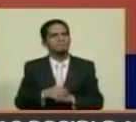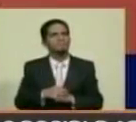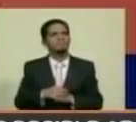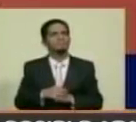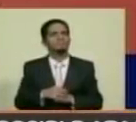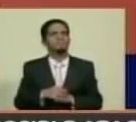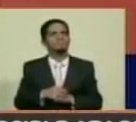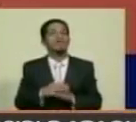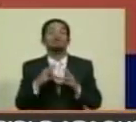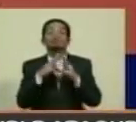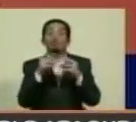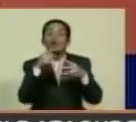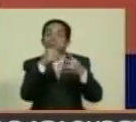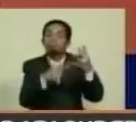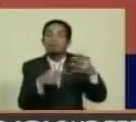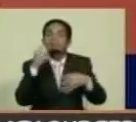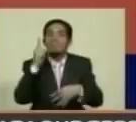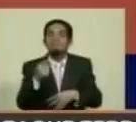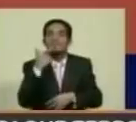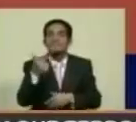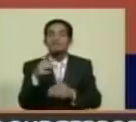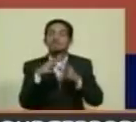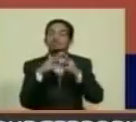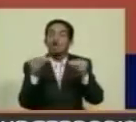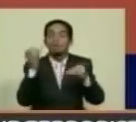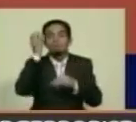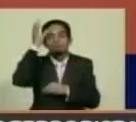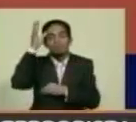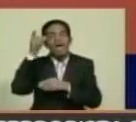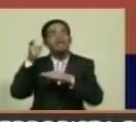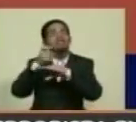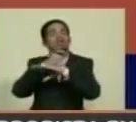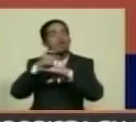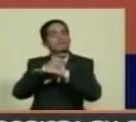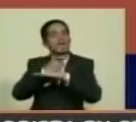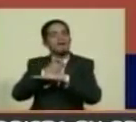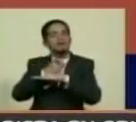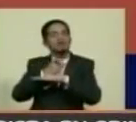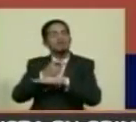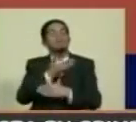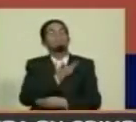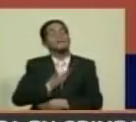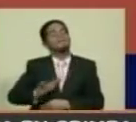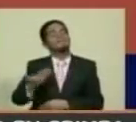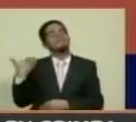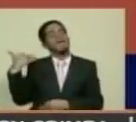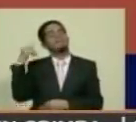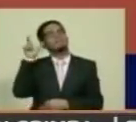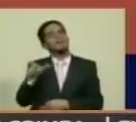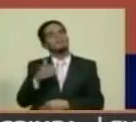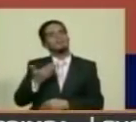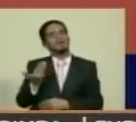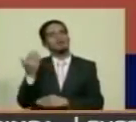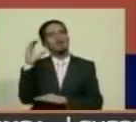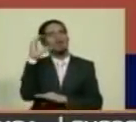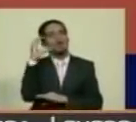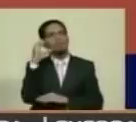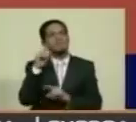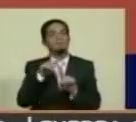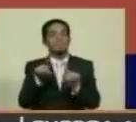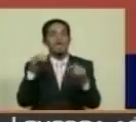Todo hay que decirlo, todos estos planes fueron hechos en el gobierno de Juan Manuel Santos. Pero la retórica del actual gobierno